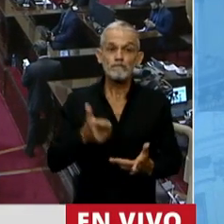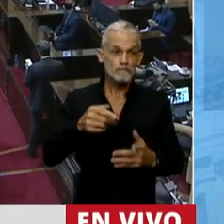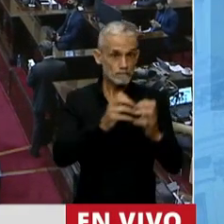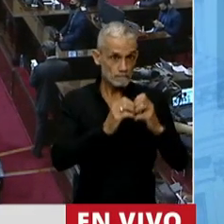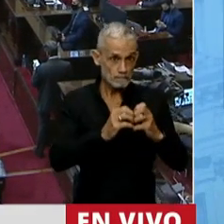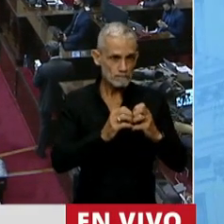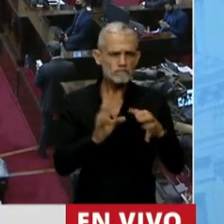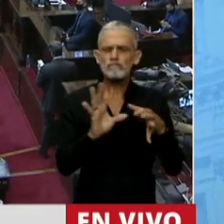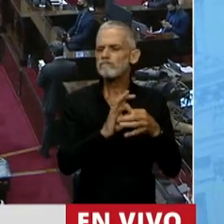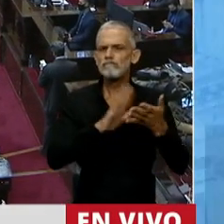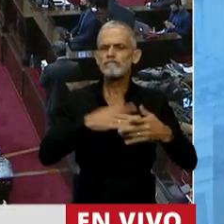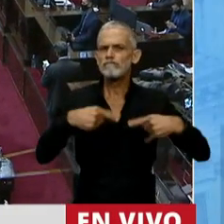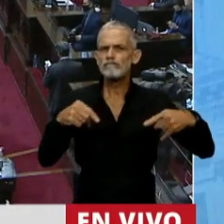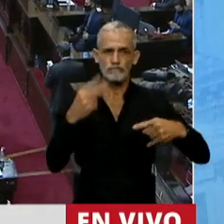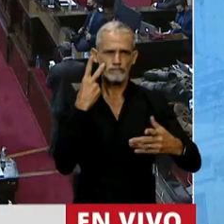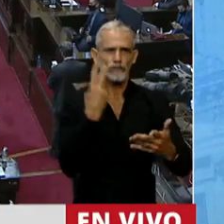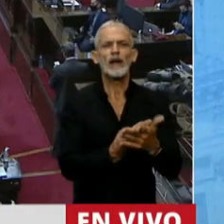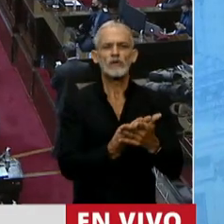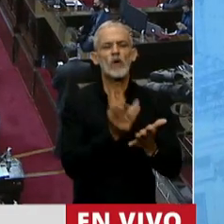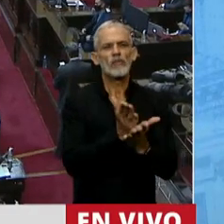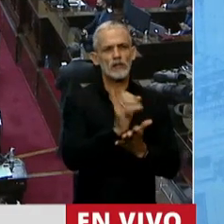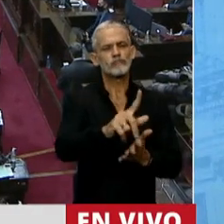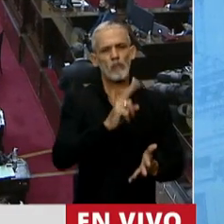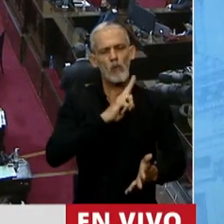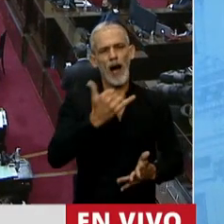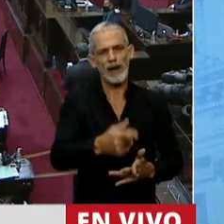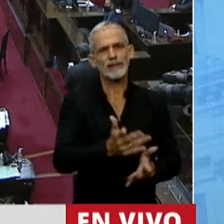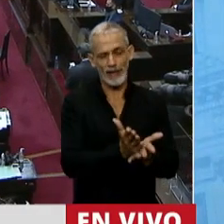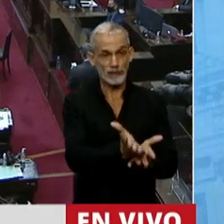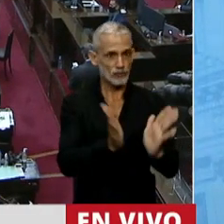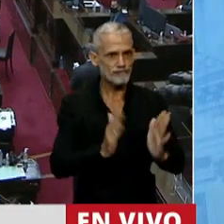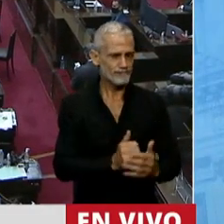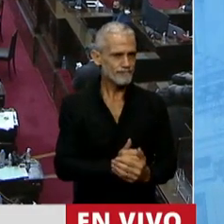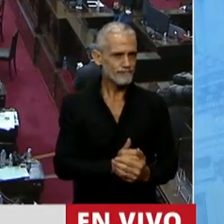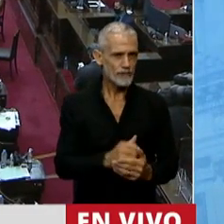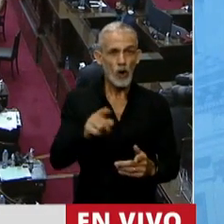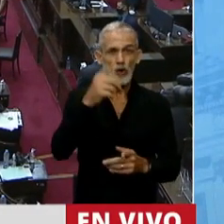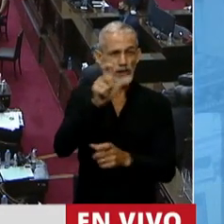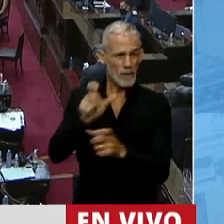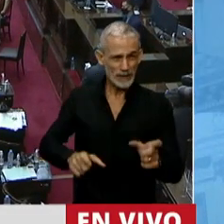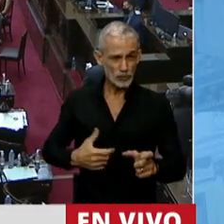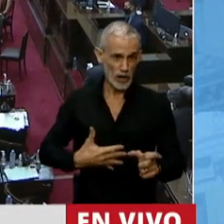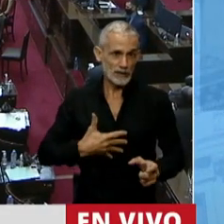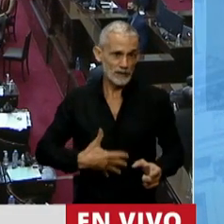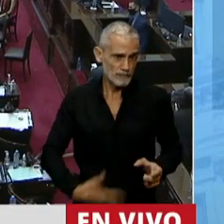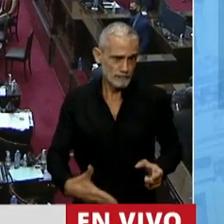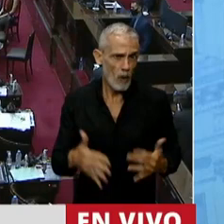Este debate tiene que ver con el reconocimiento a los derechos de las mujeres y otras personas gestantes.